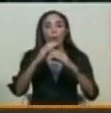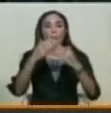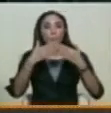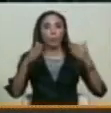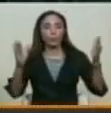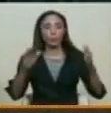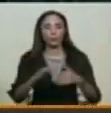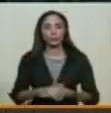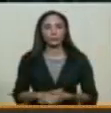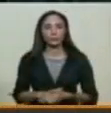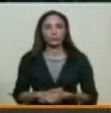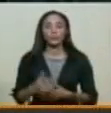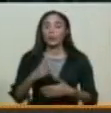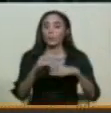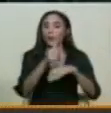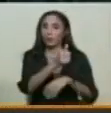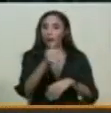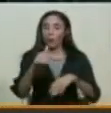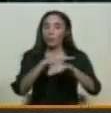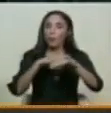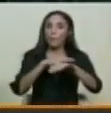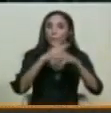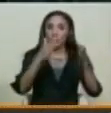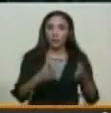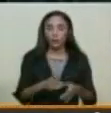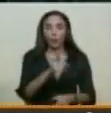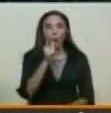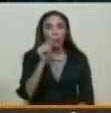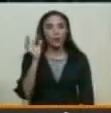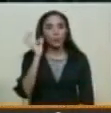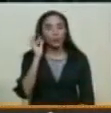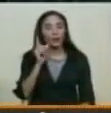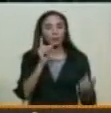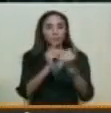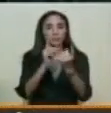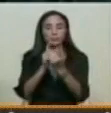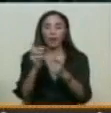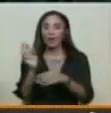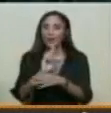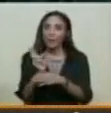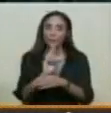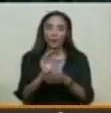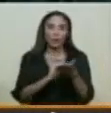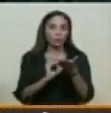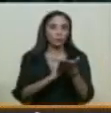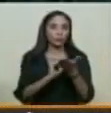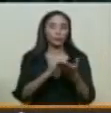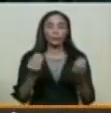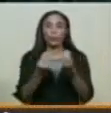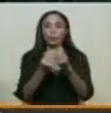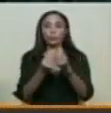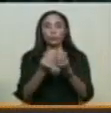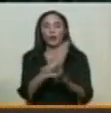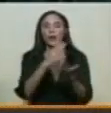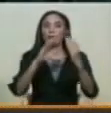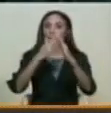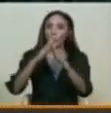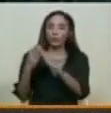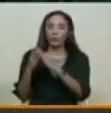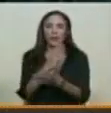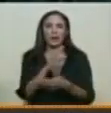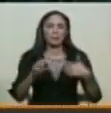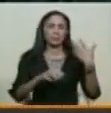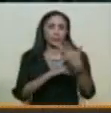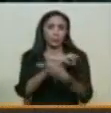las ministras y los ministros se aboquen de manera inmediata a la solución junto al pueblo de problemas